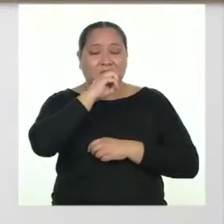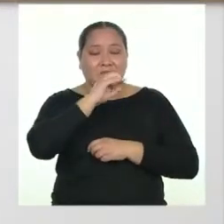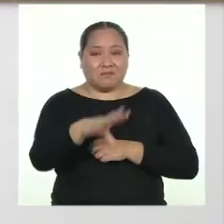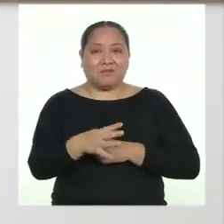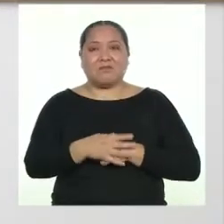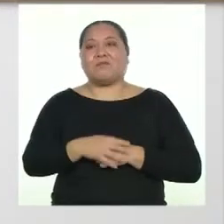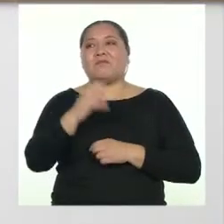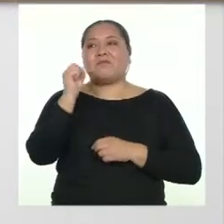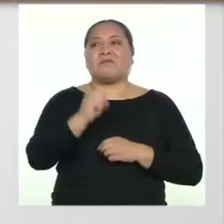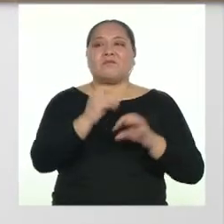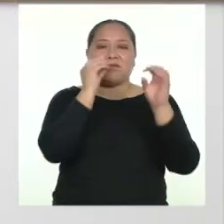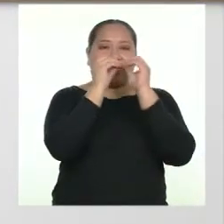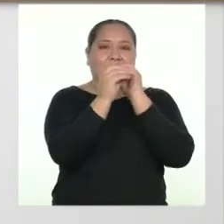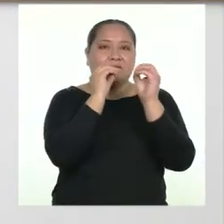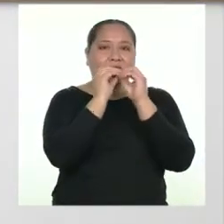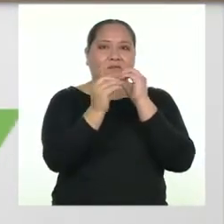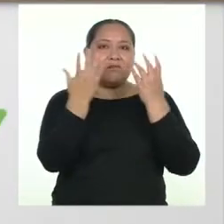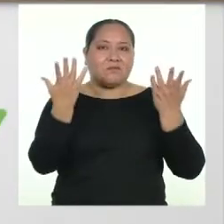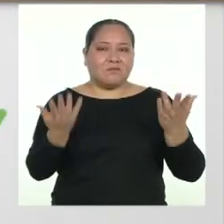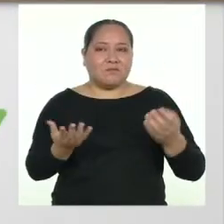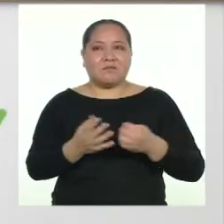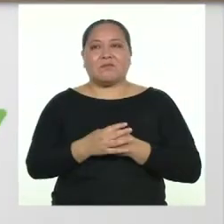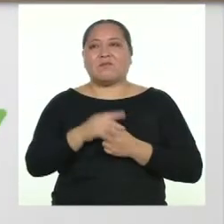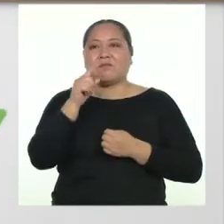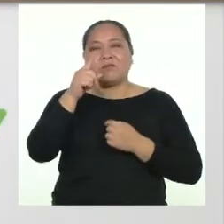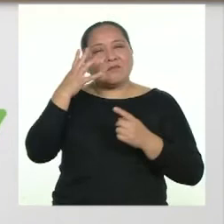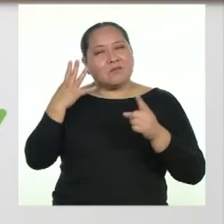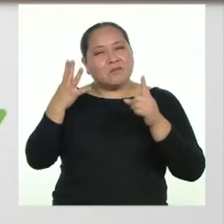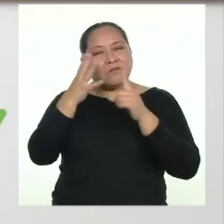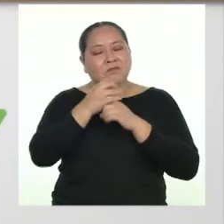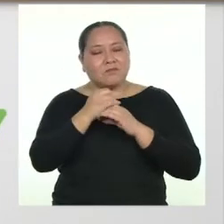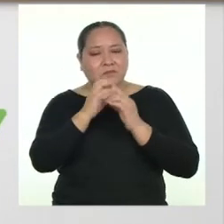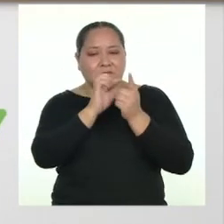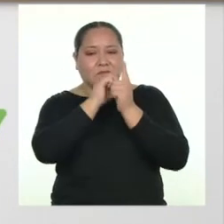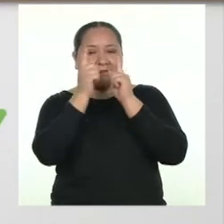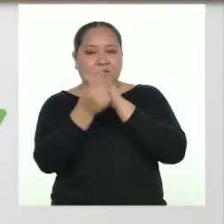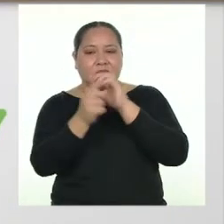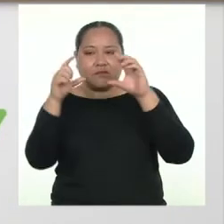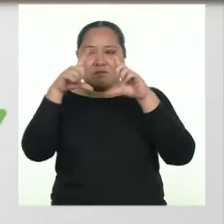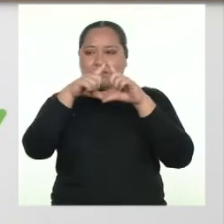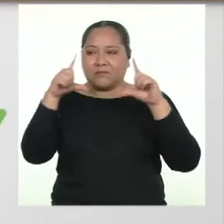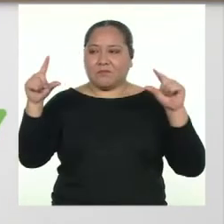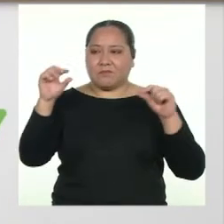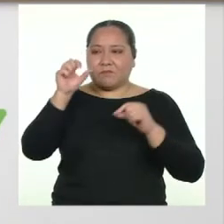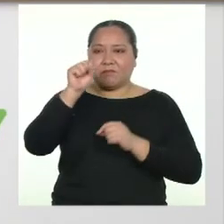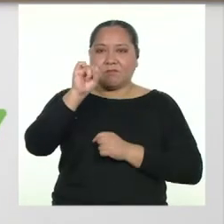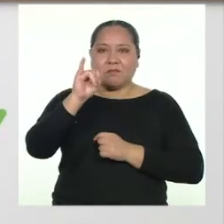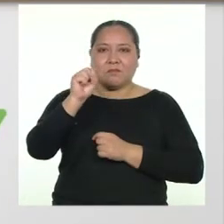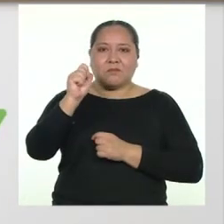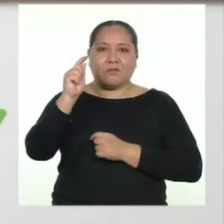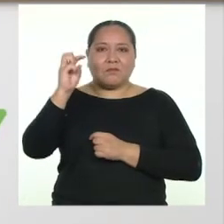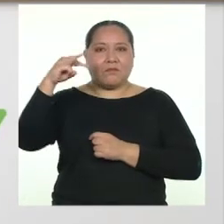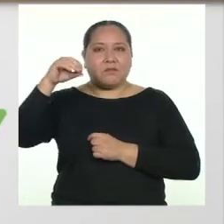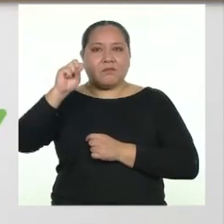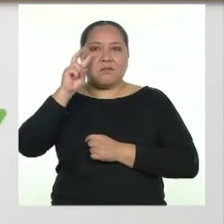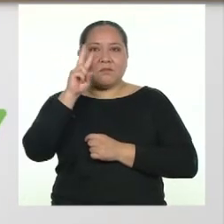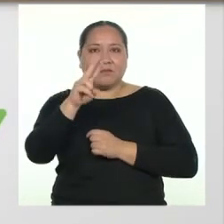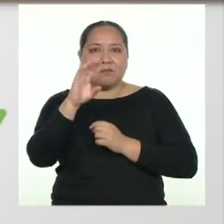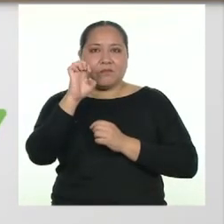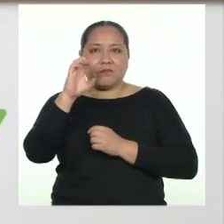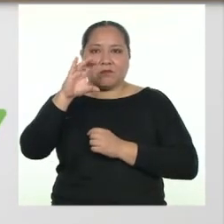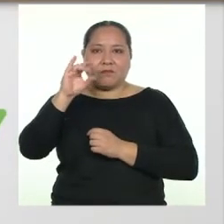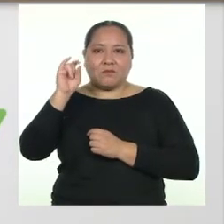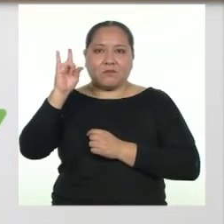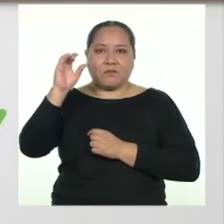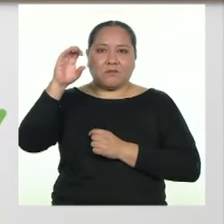mencionar, está la solución, Jonathan. Si logramos convertir un sistema de dos ecuaciones lineales en una sola